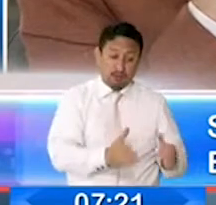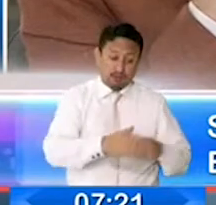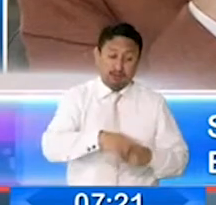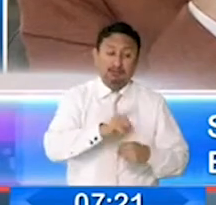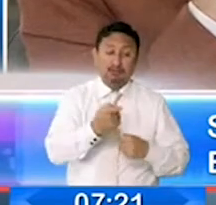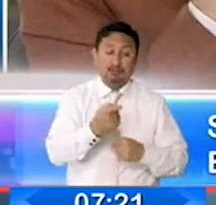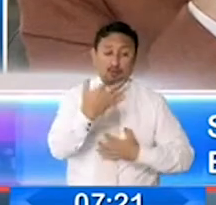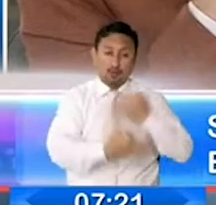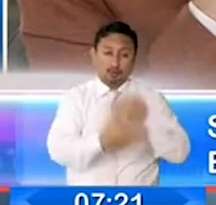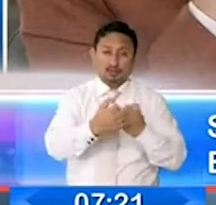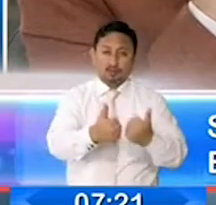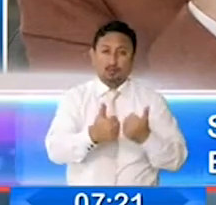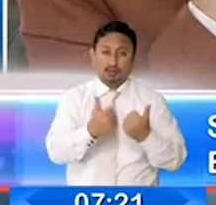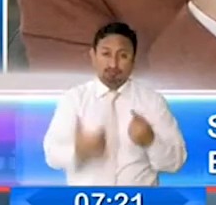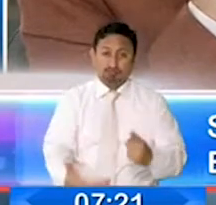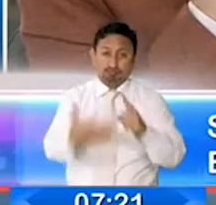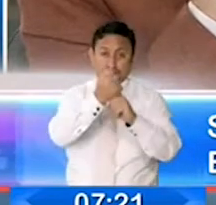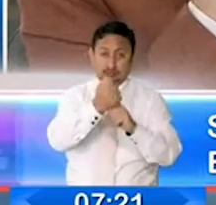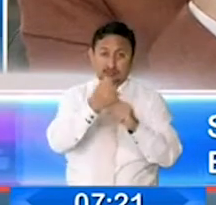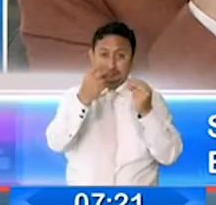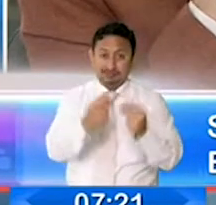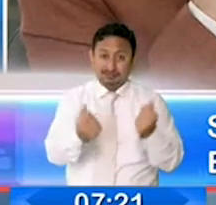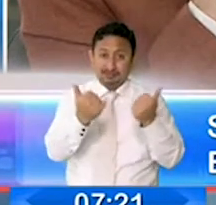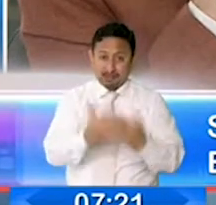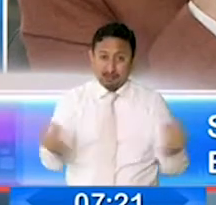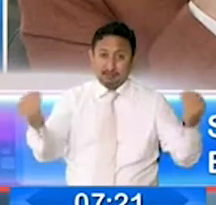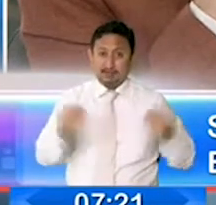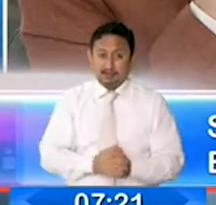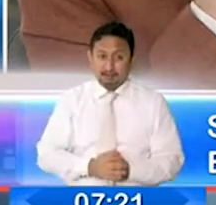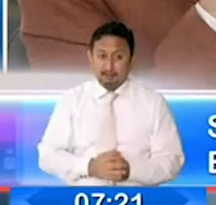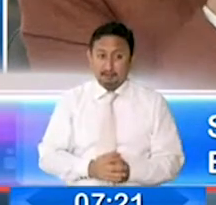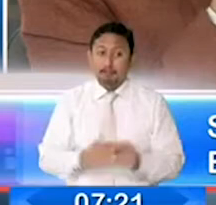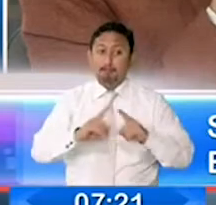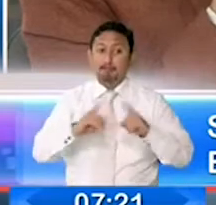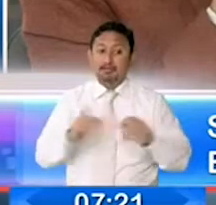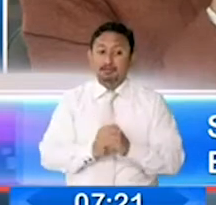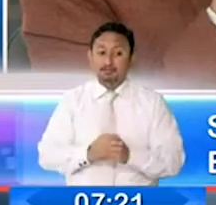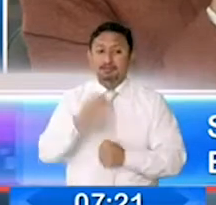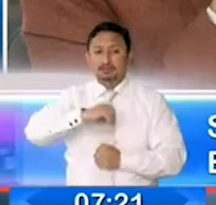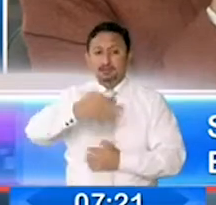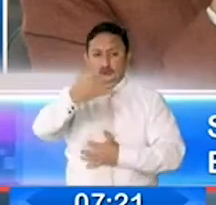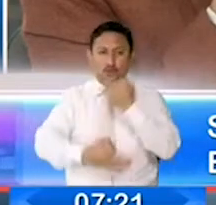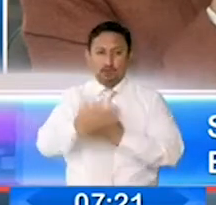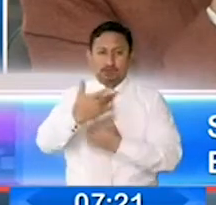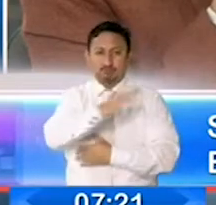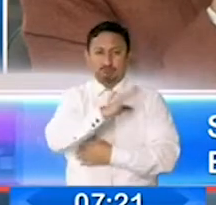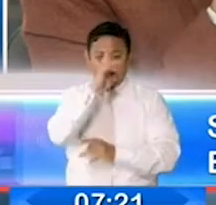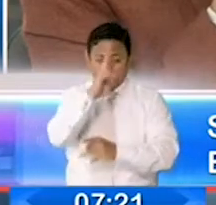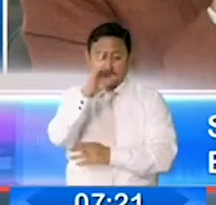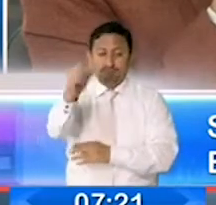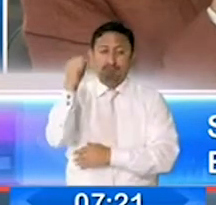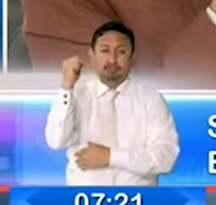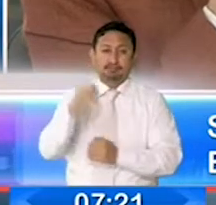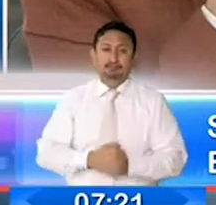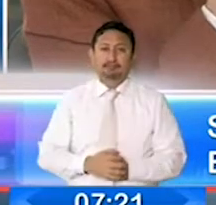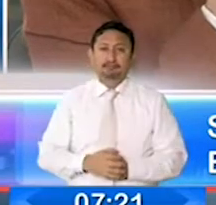de justicia que sea eficiente, que resuelva en tiempos oportunos y, sobre todo, que haga justicia, que resuelva el derecho.